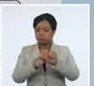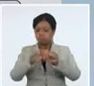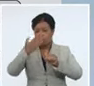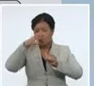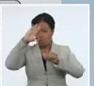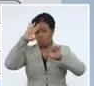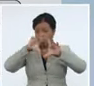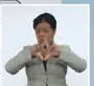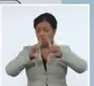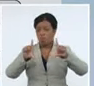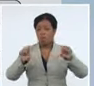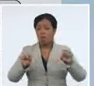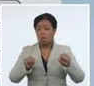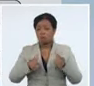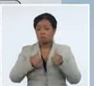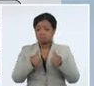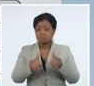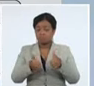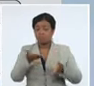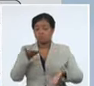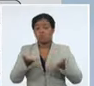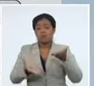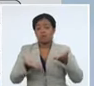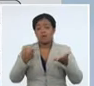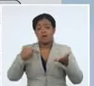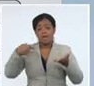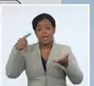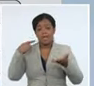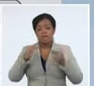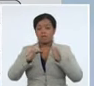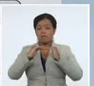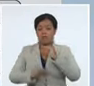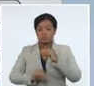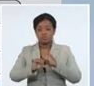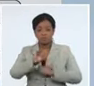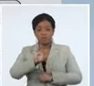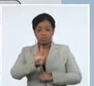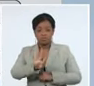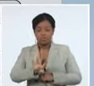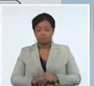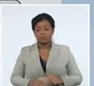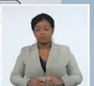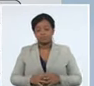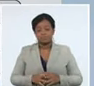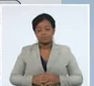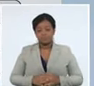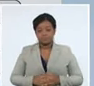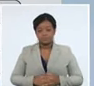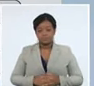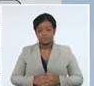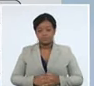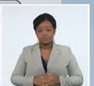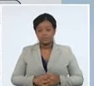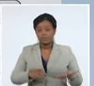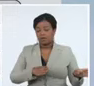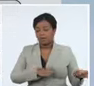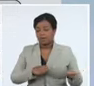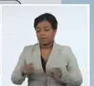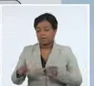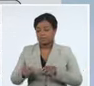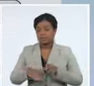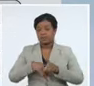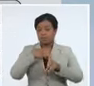caso 74 casos menos que los diagnosticados en el día de ayer. Y la positividad, como es